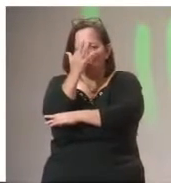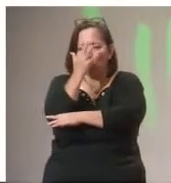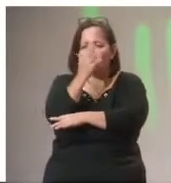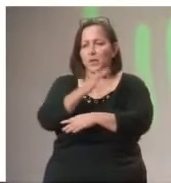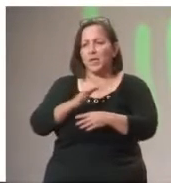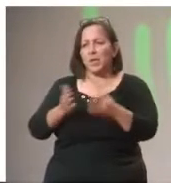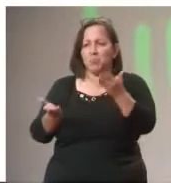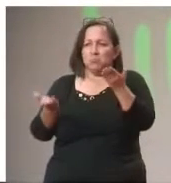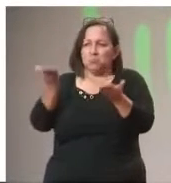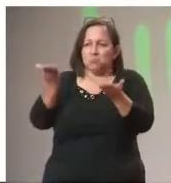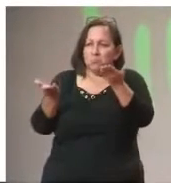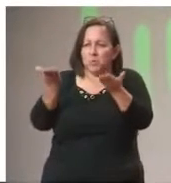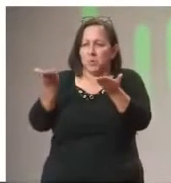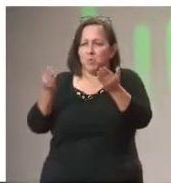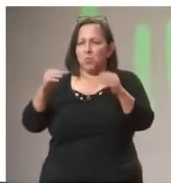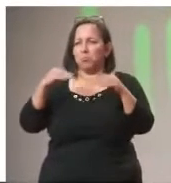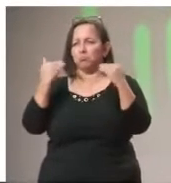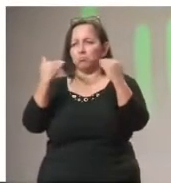de equilibrio normales.